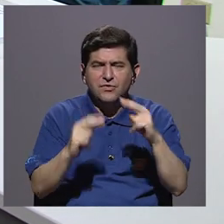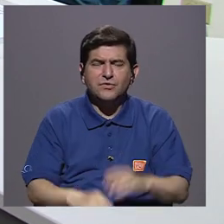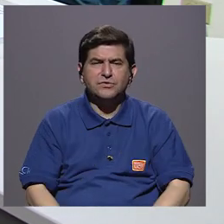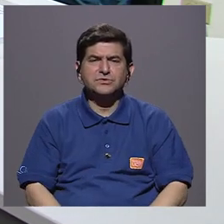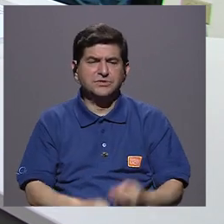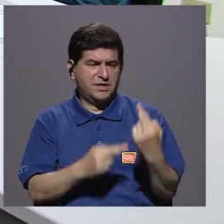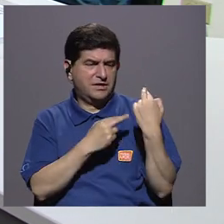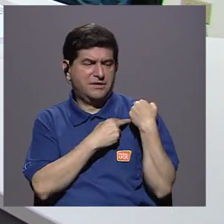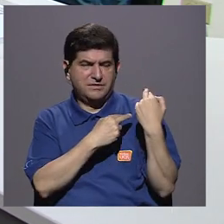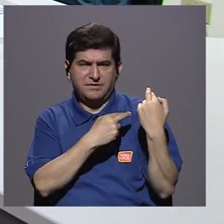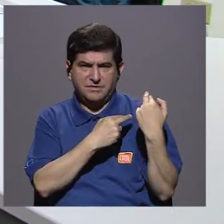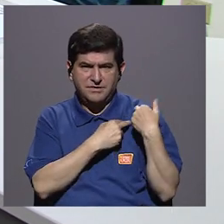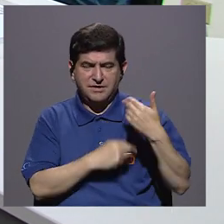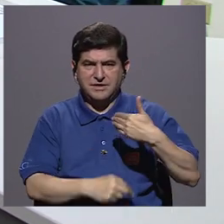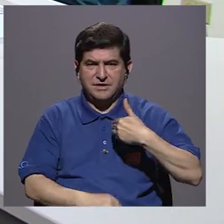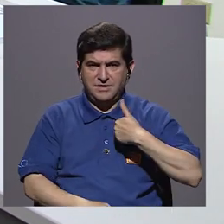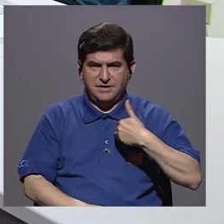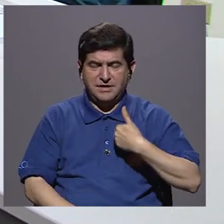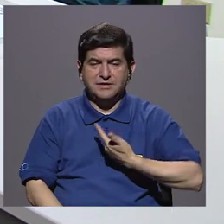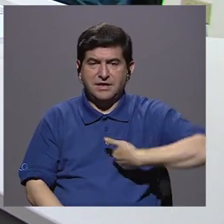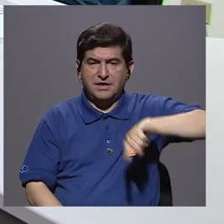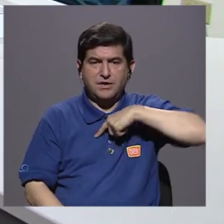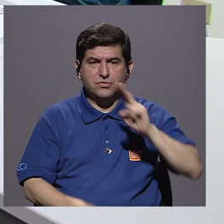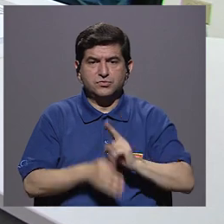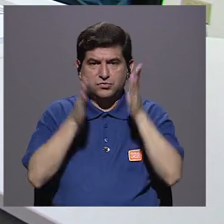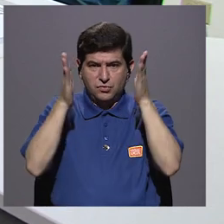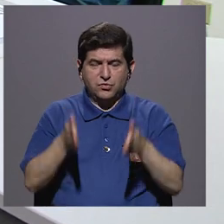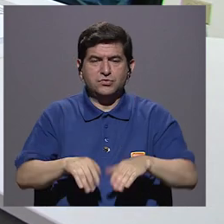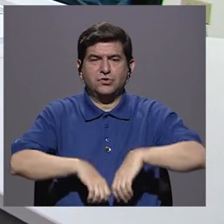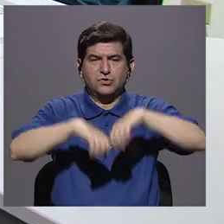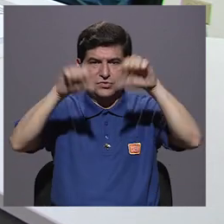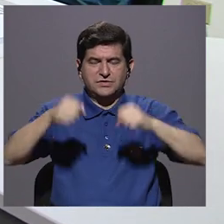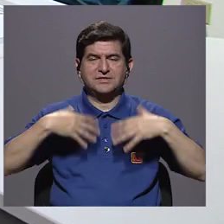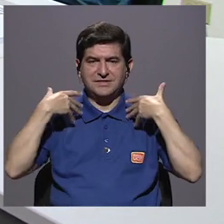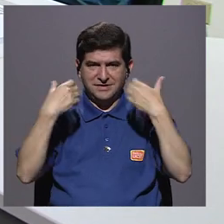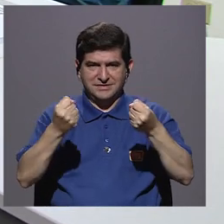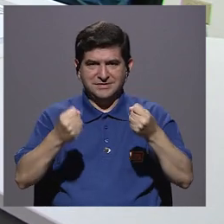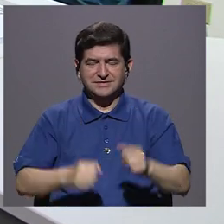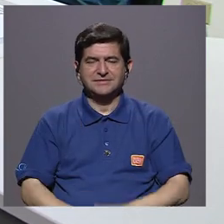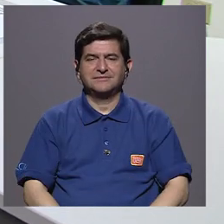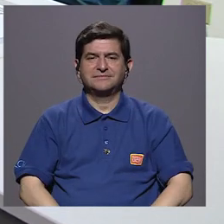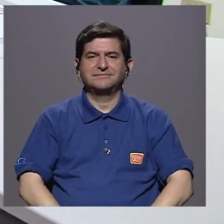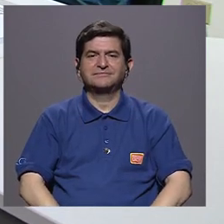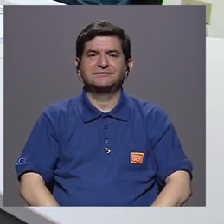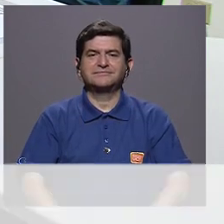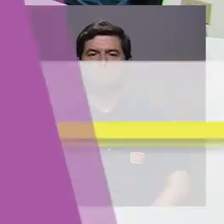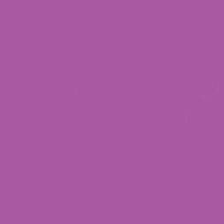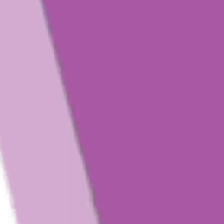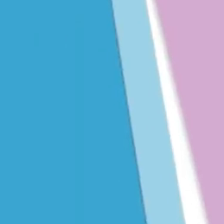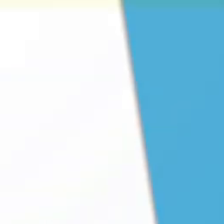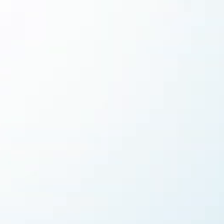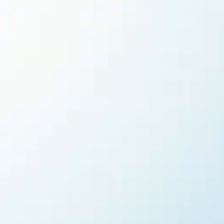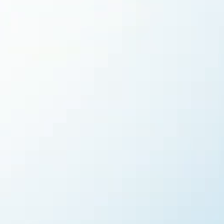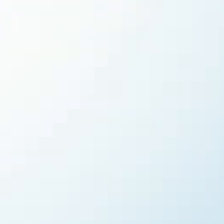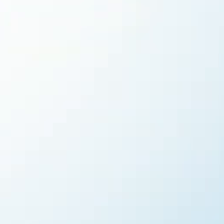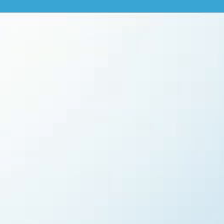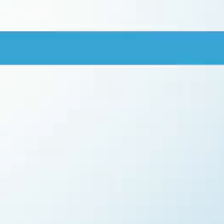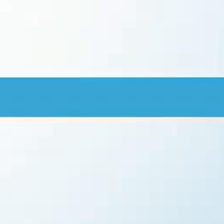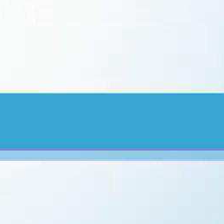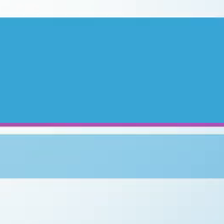acerca de los deberes de que tenemos como usuarios del sistema de salud. Los esperamos.